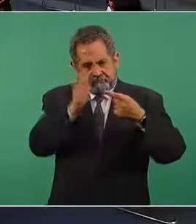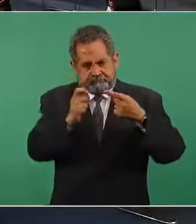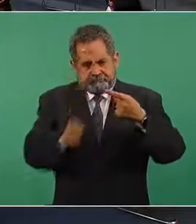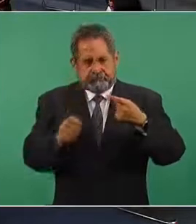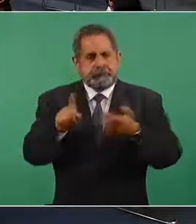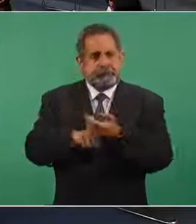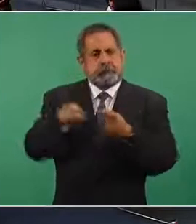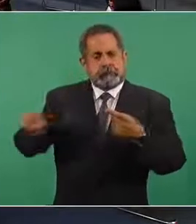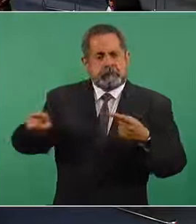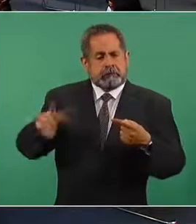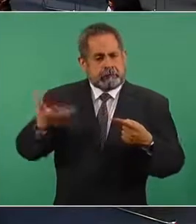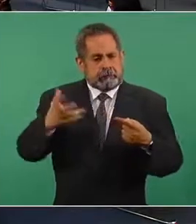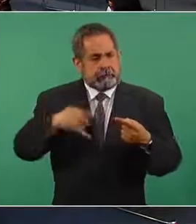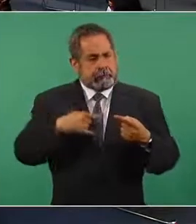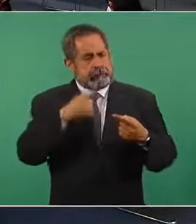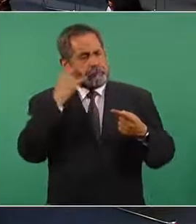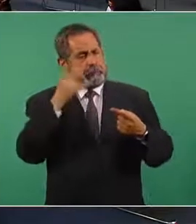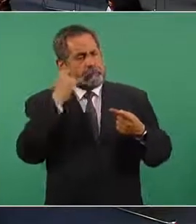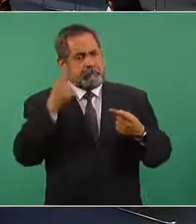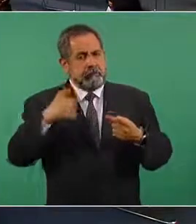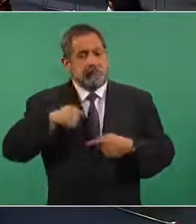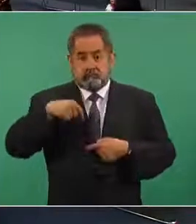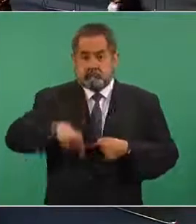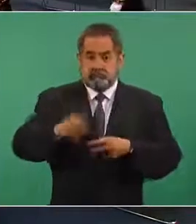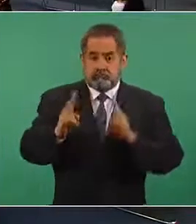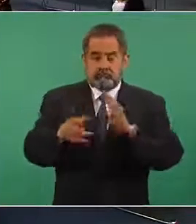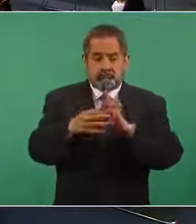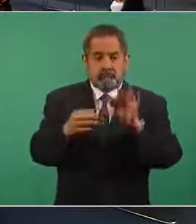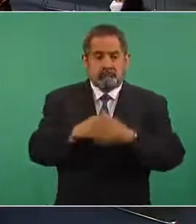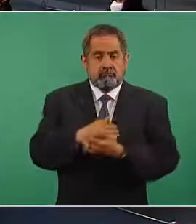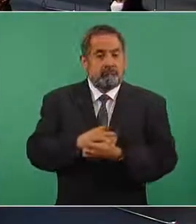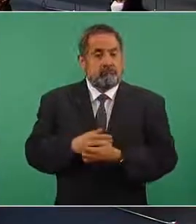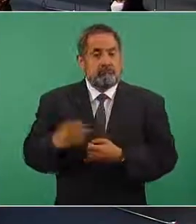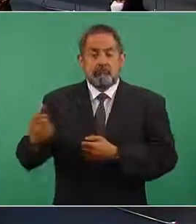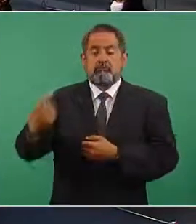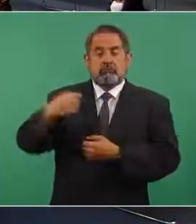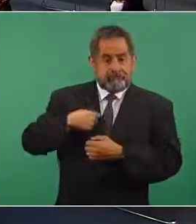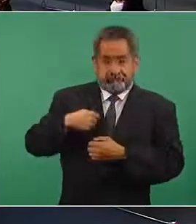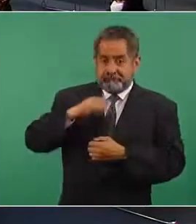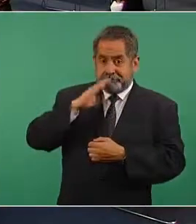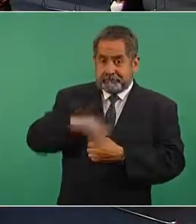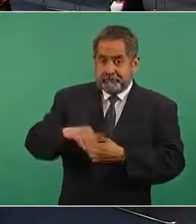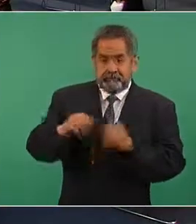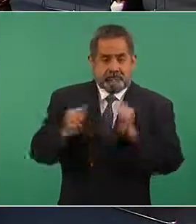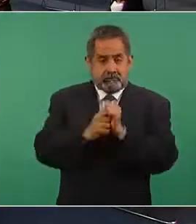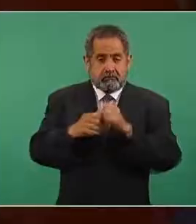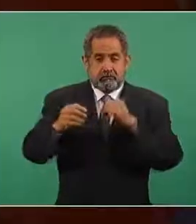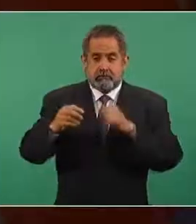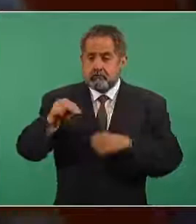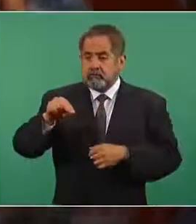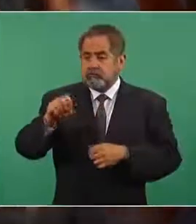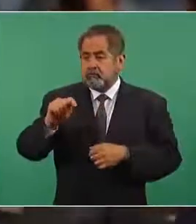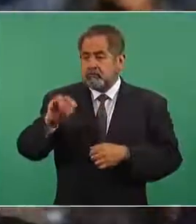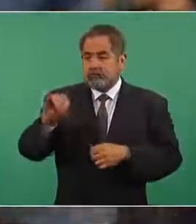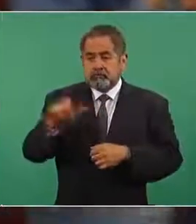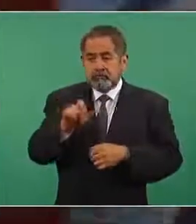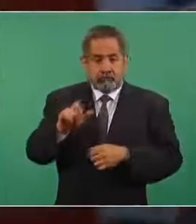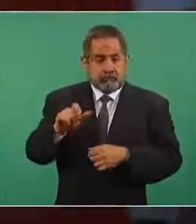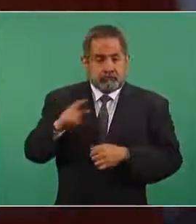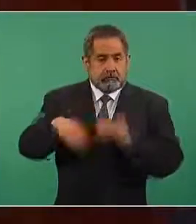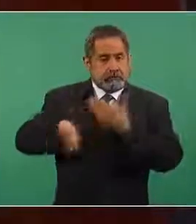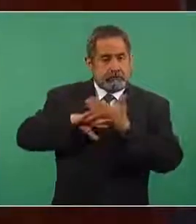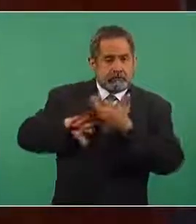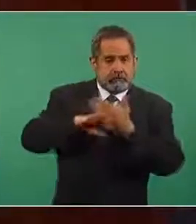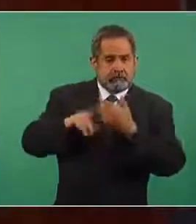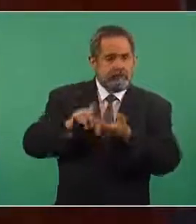que ha cometido, porque después de que yo traté el tema aquí, me fue a mí muy mal con los troles de Notimex, bueno, de